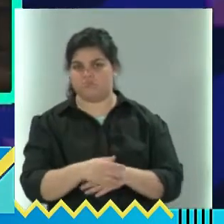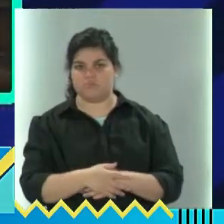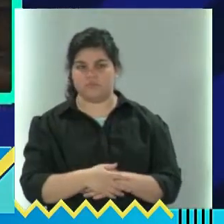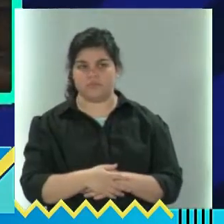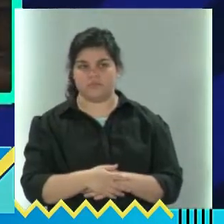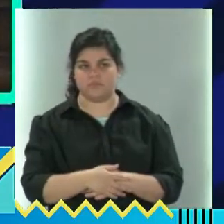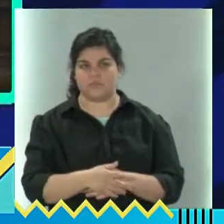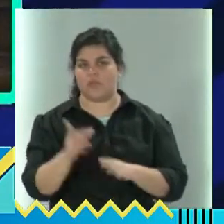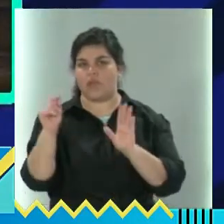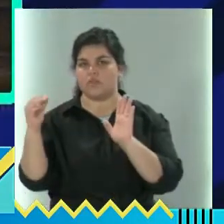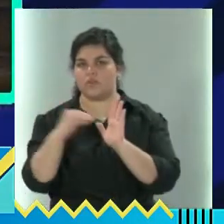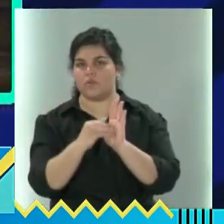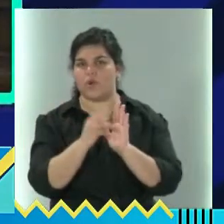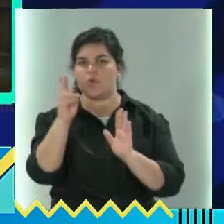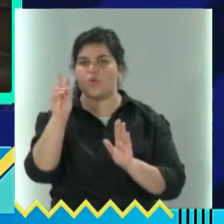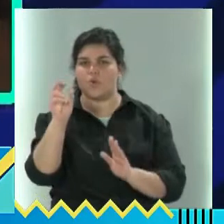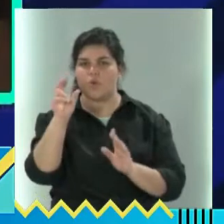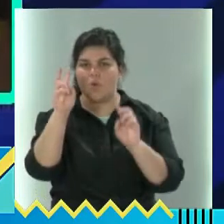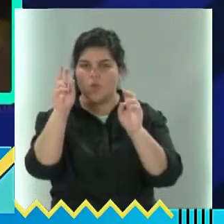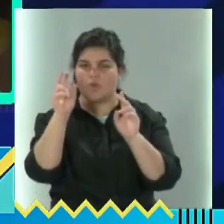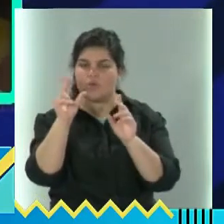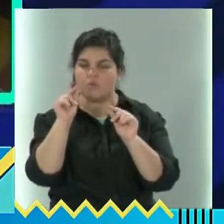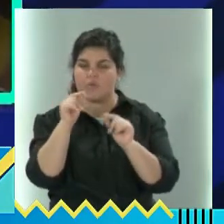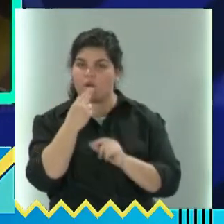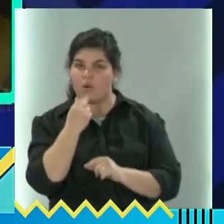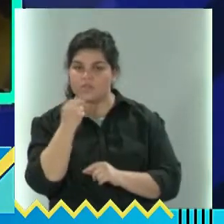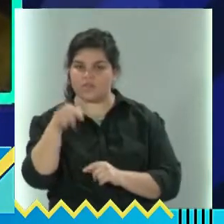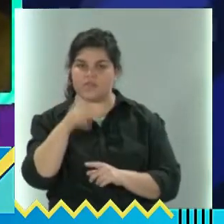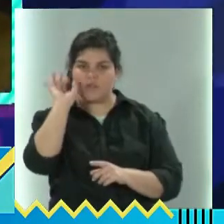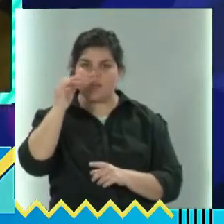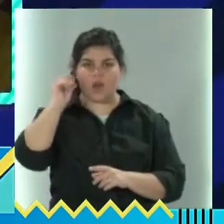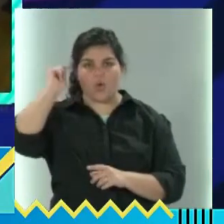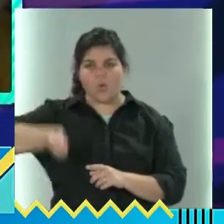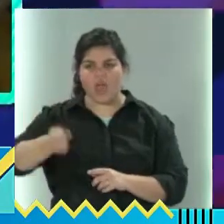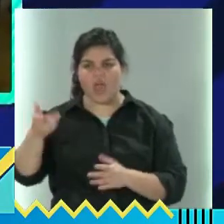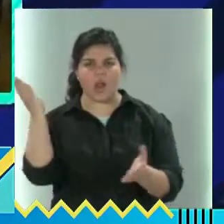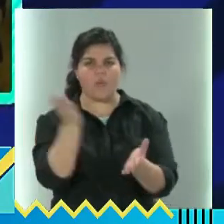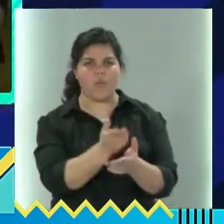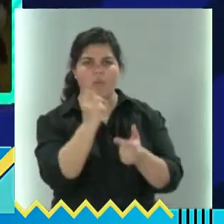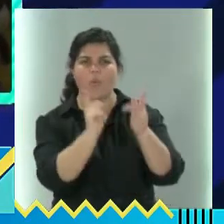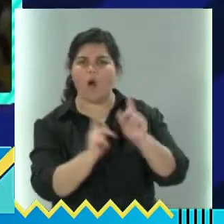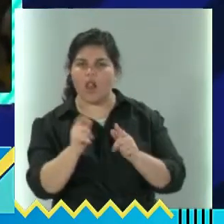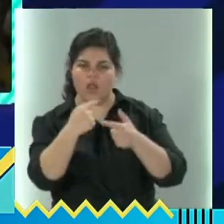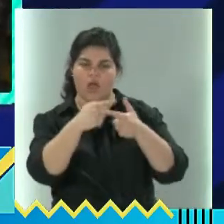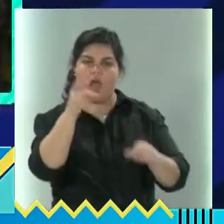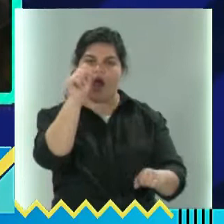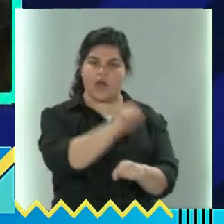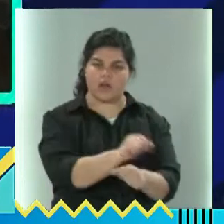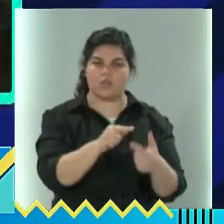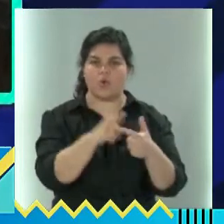Un artículo puntual que es el 11 que nos determina qué sanciones va a poder aplicar el juez de falta, que va desde el arresto, la